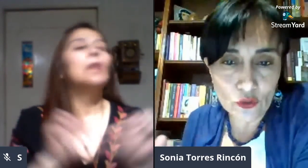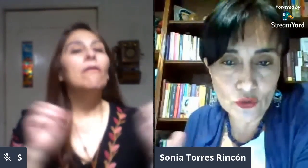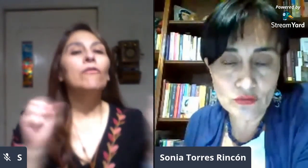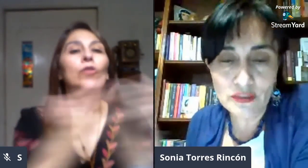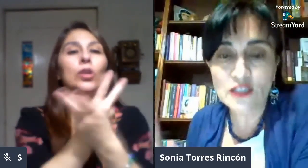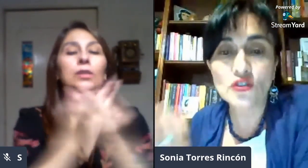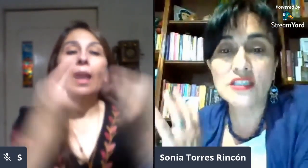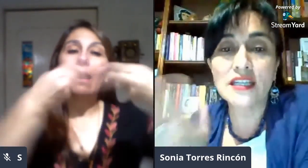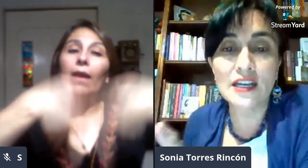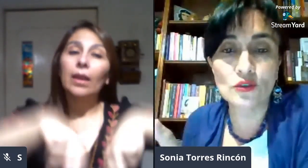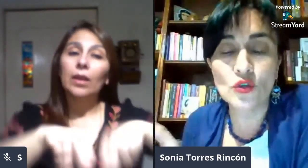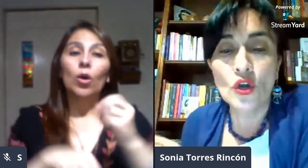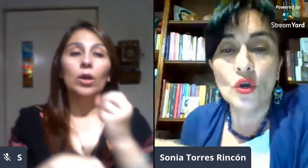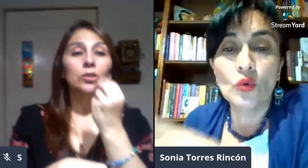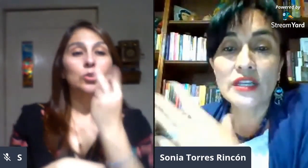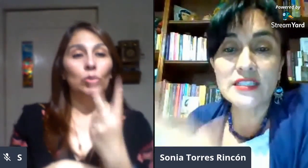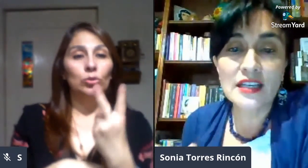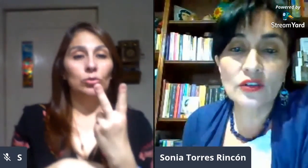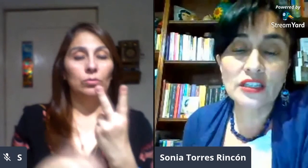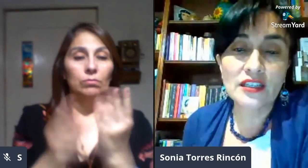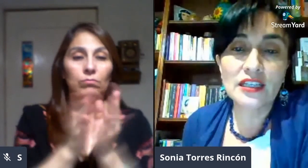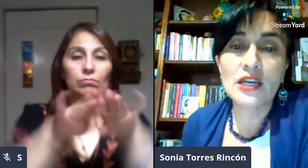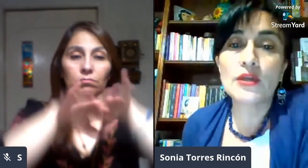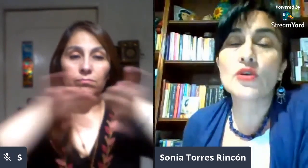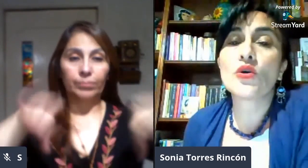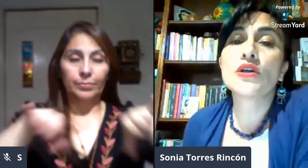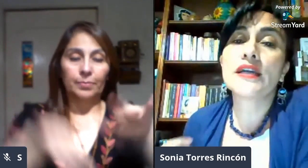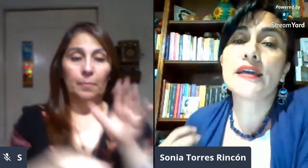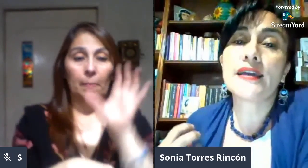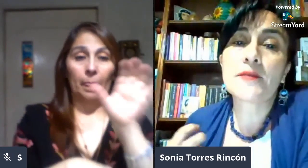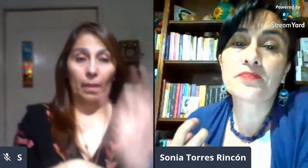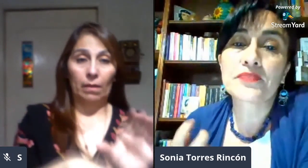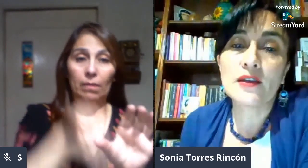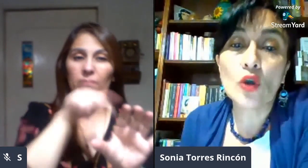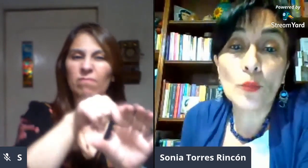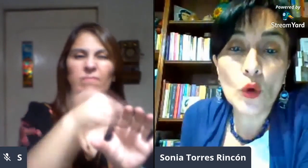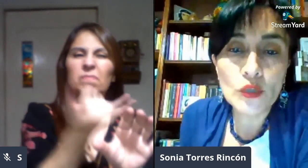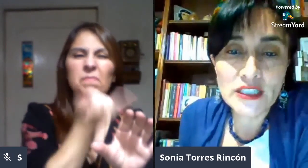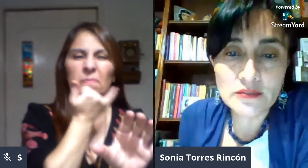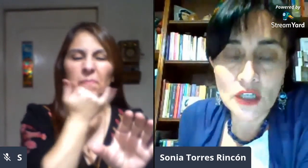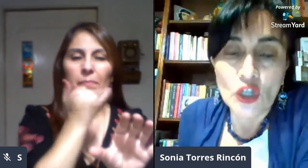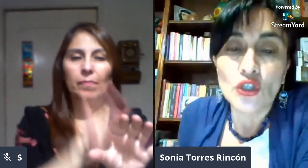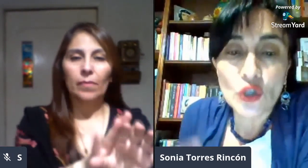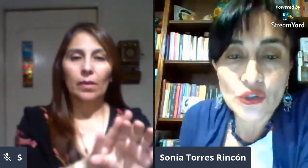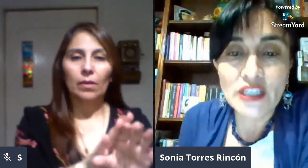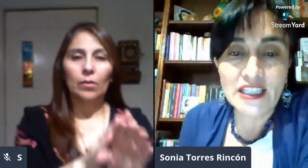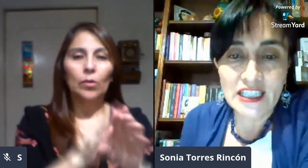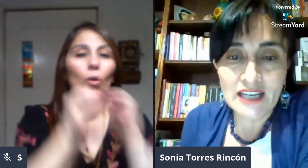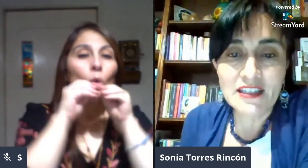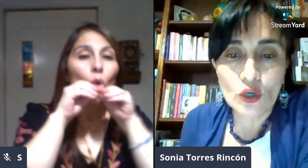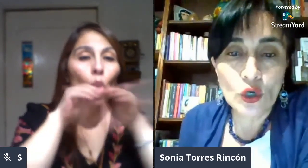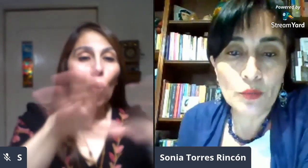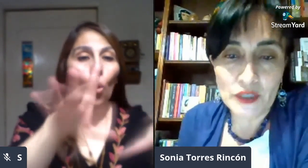como en dos escenarios. Un escenario que tiene que ver con lo público y otro que tiene que ver con lo